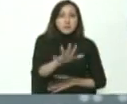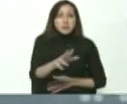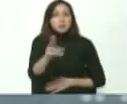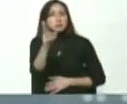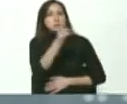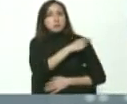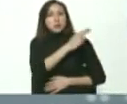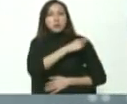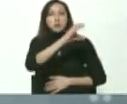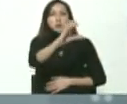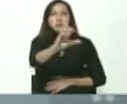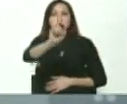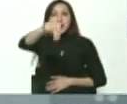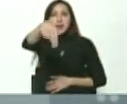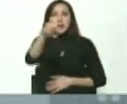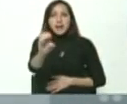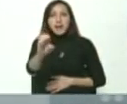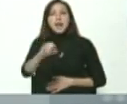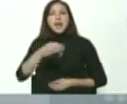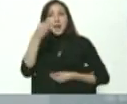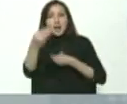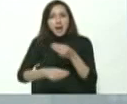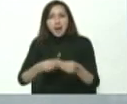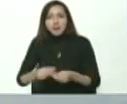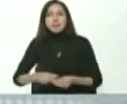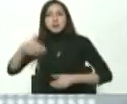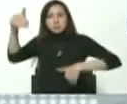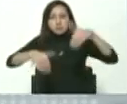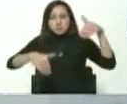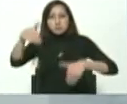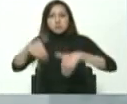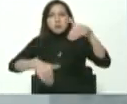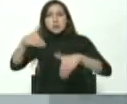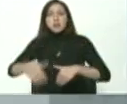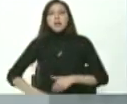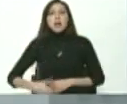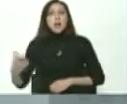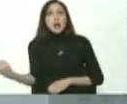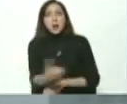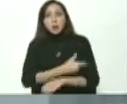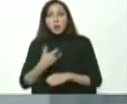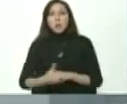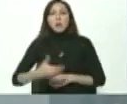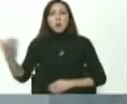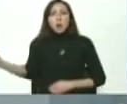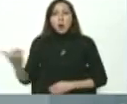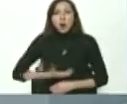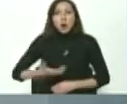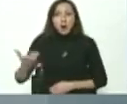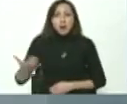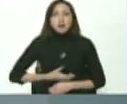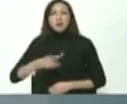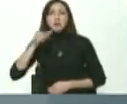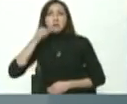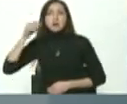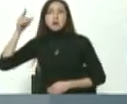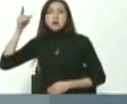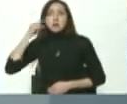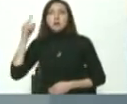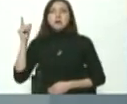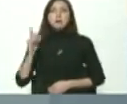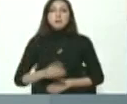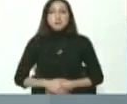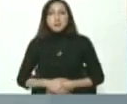Consejo Nacional Electoral a unas megaelecciones de alcaldes, alcaldesa, gobernadores,